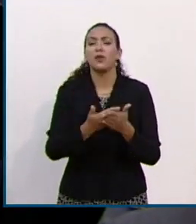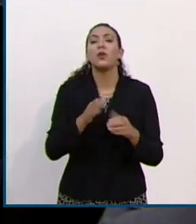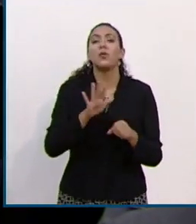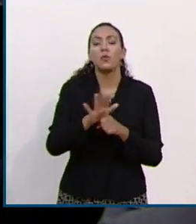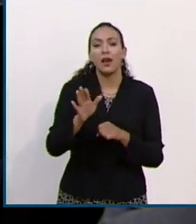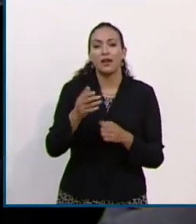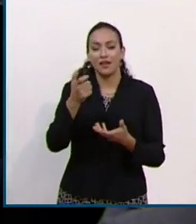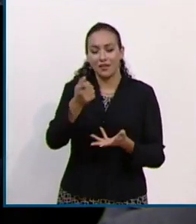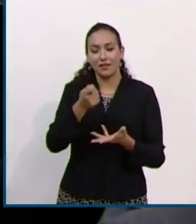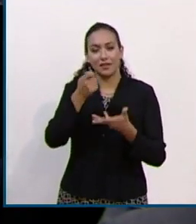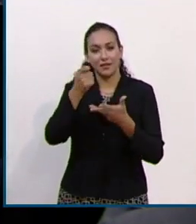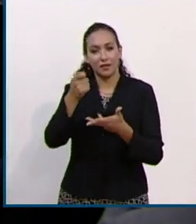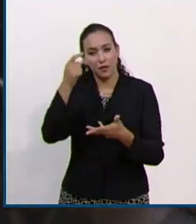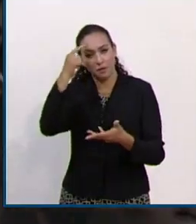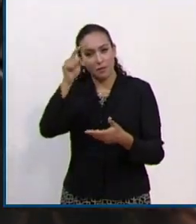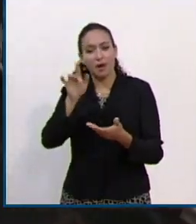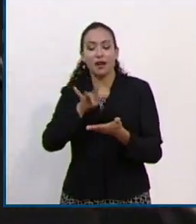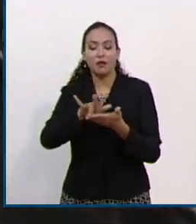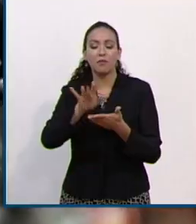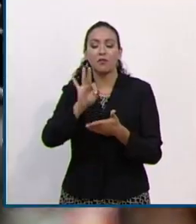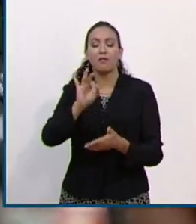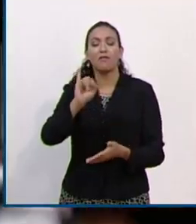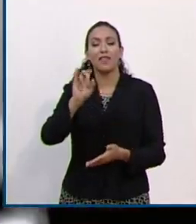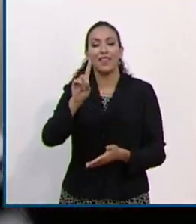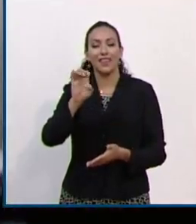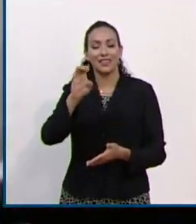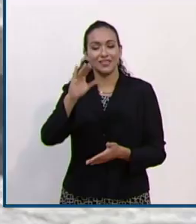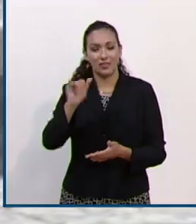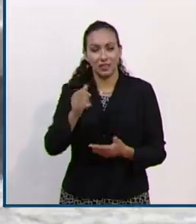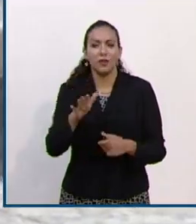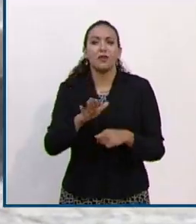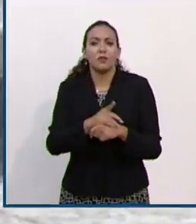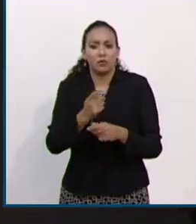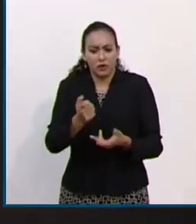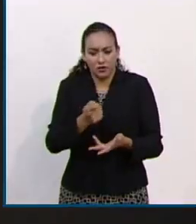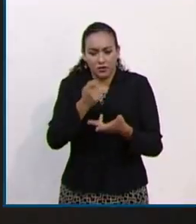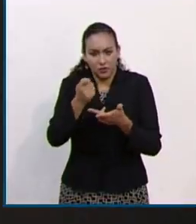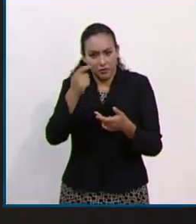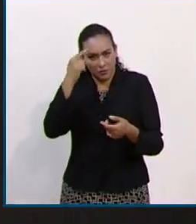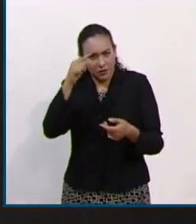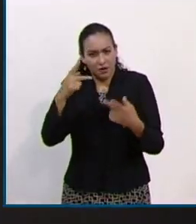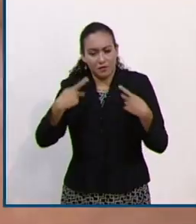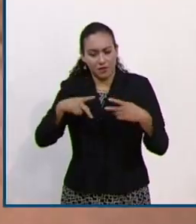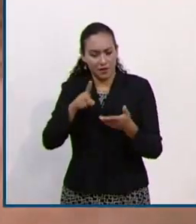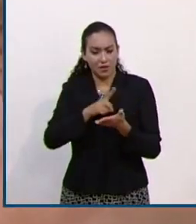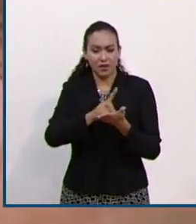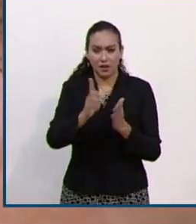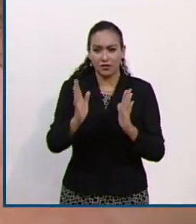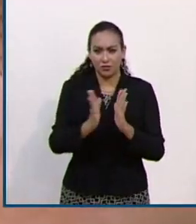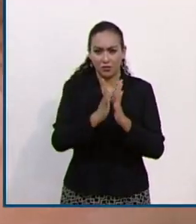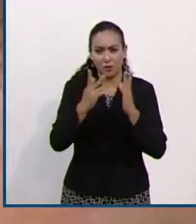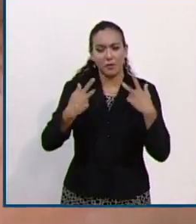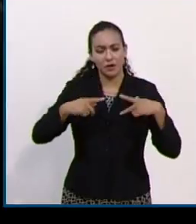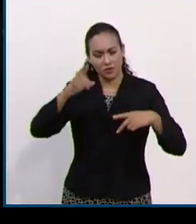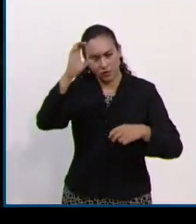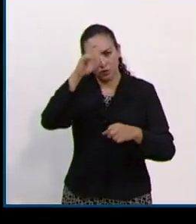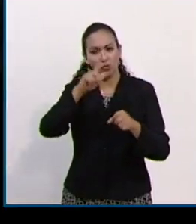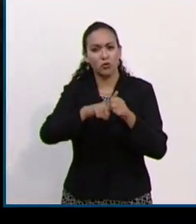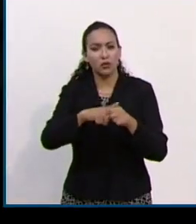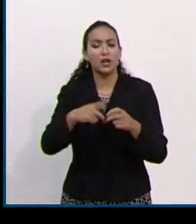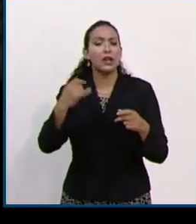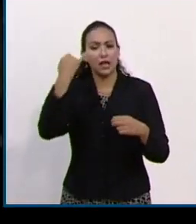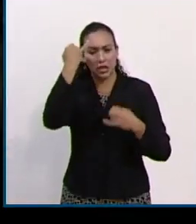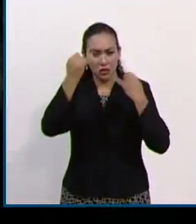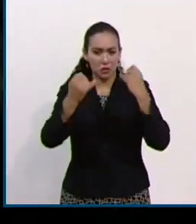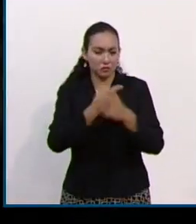de Inversión y Estímulos al Cine, Fidecine, por atentar contra la no regresividad de los derechos de participación cultural y libre manifestación de